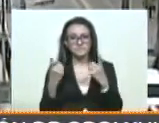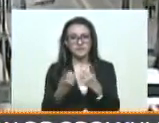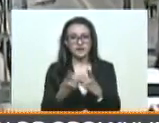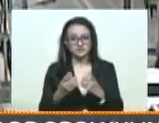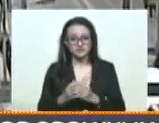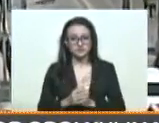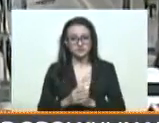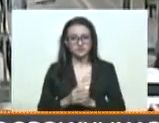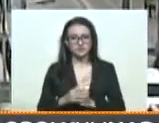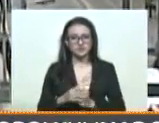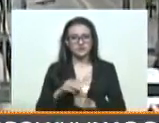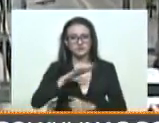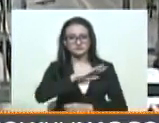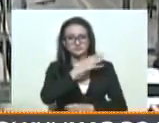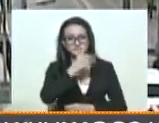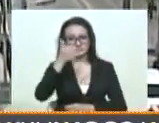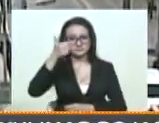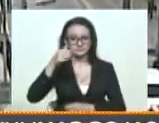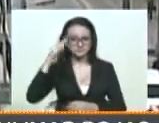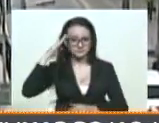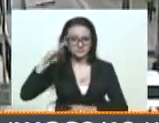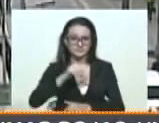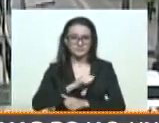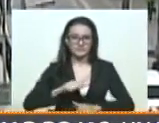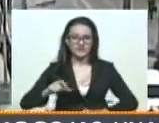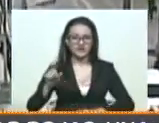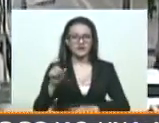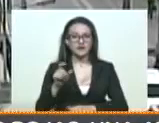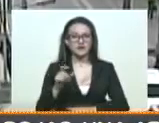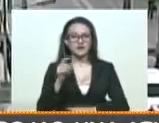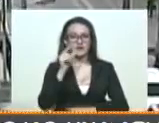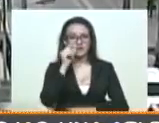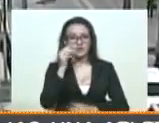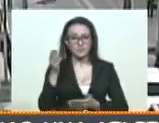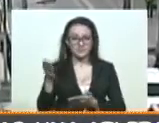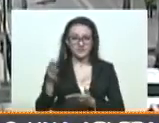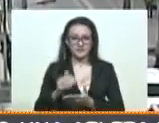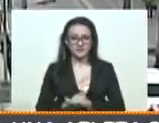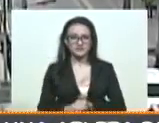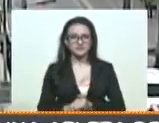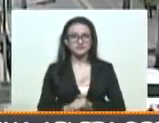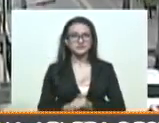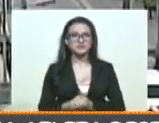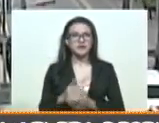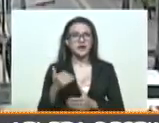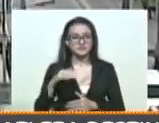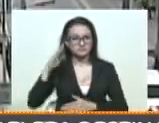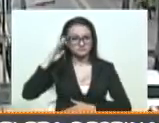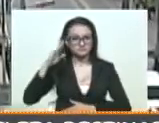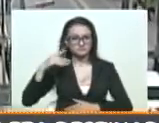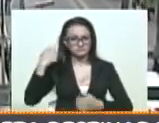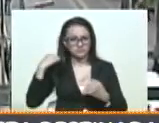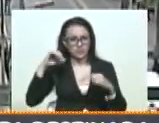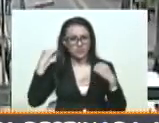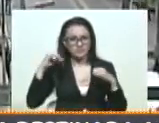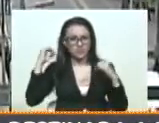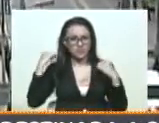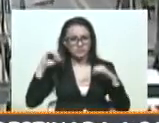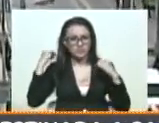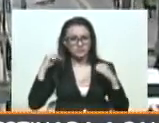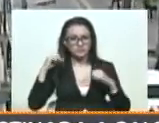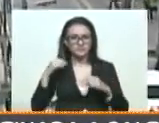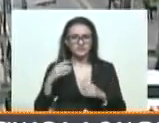el comandante general de la milicia bolivariana, mayor general de artillería, porque hemos programado un ejercicio del empleo de este